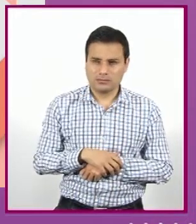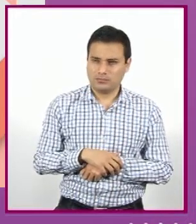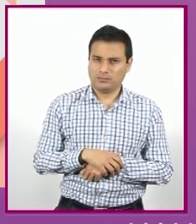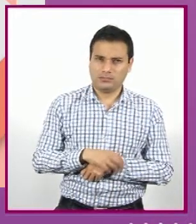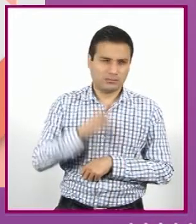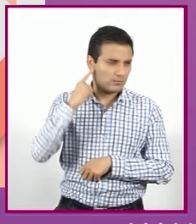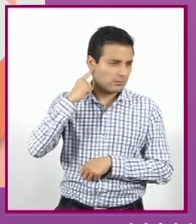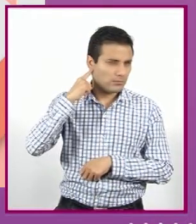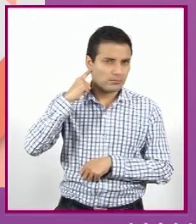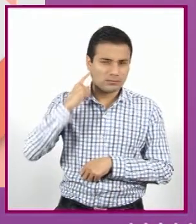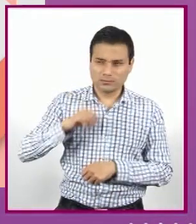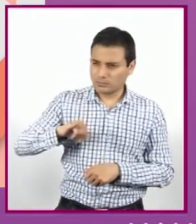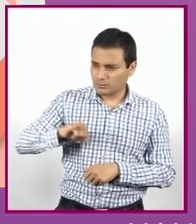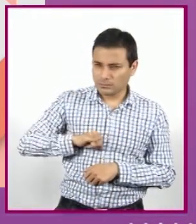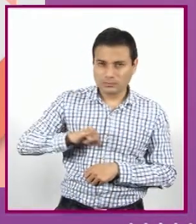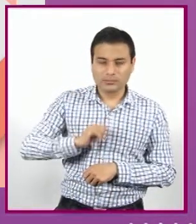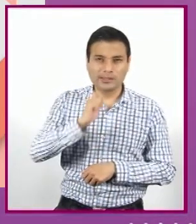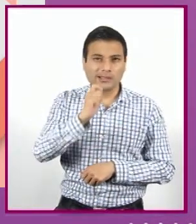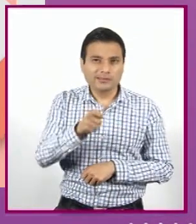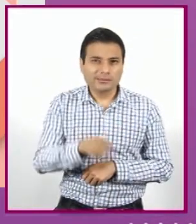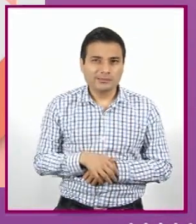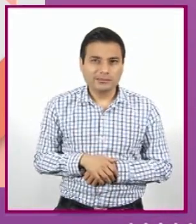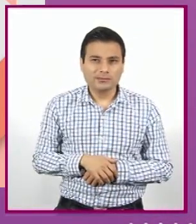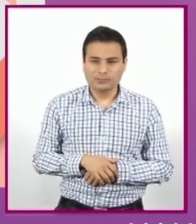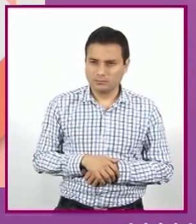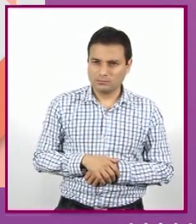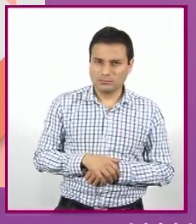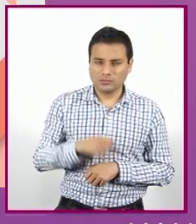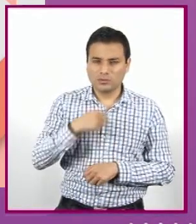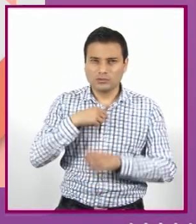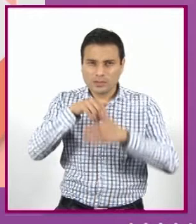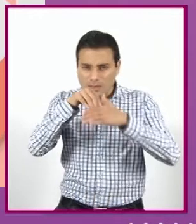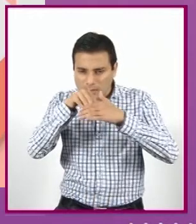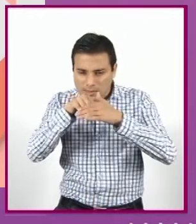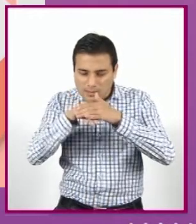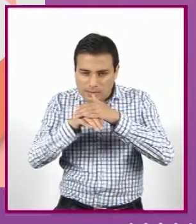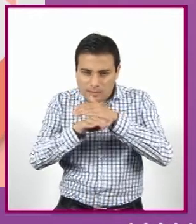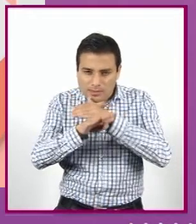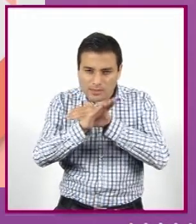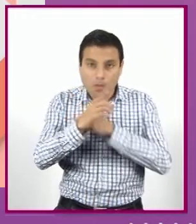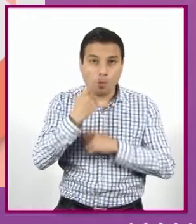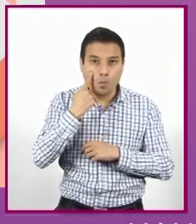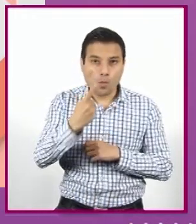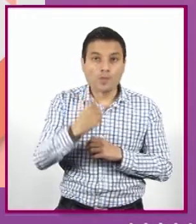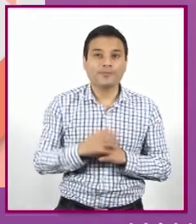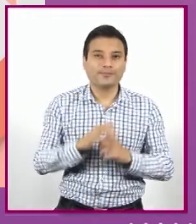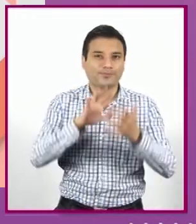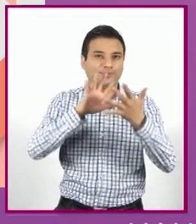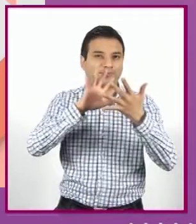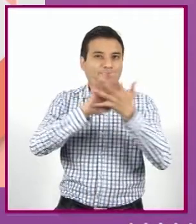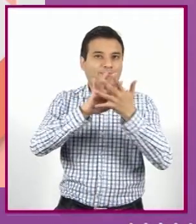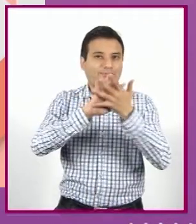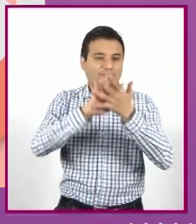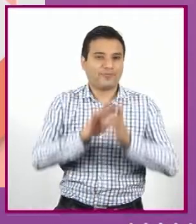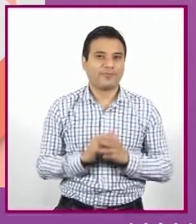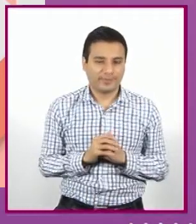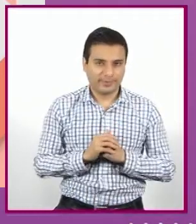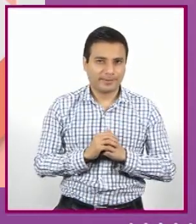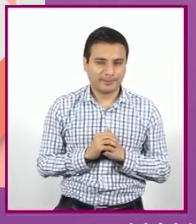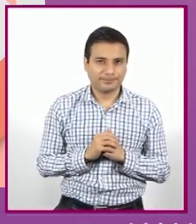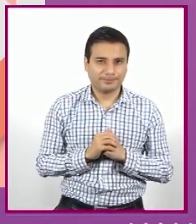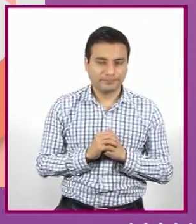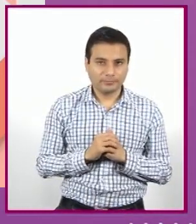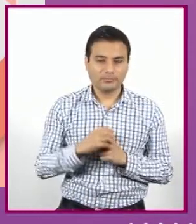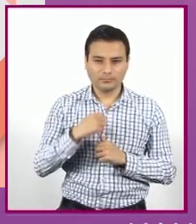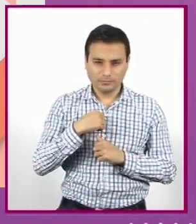atención. De manera casi hipnótica, entré al cuartito y descubrí una jaula debajo de periódicos y trapos.